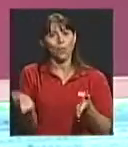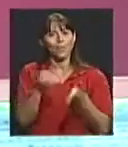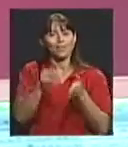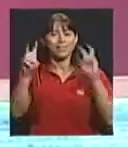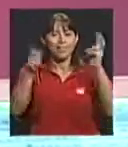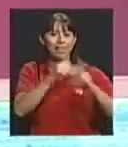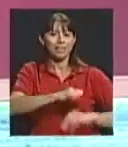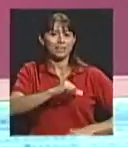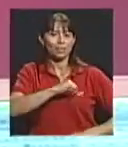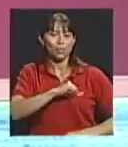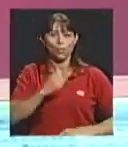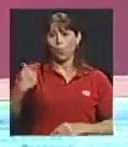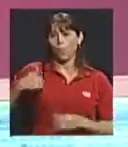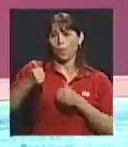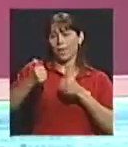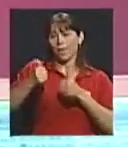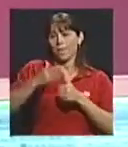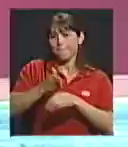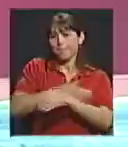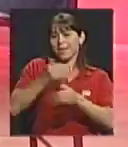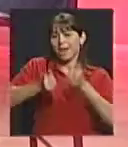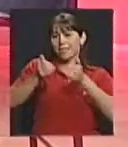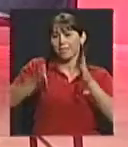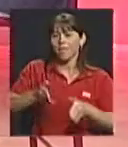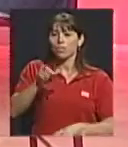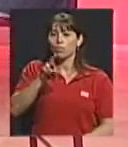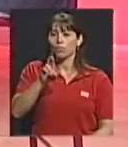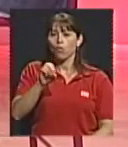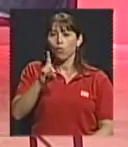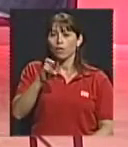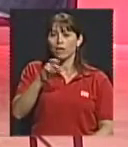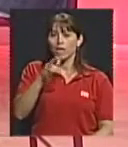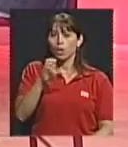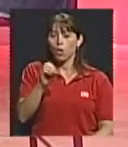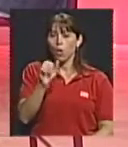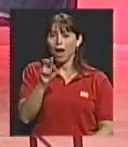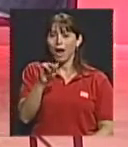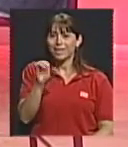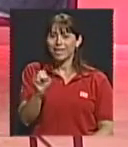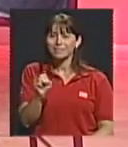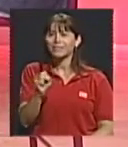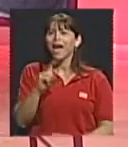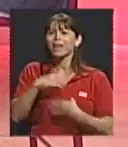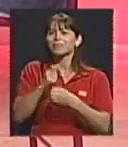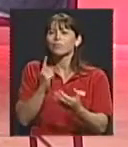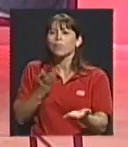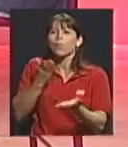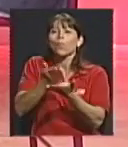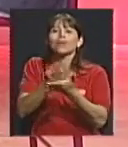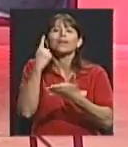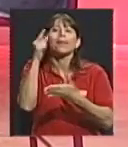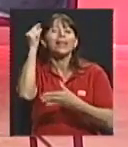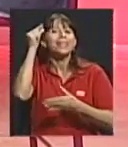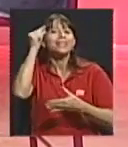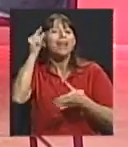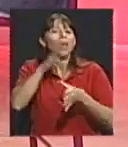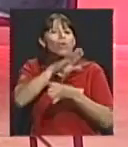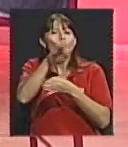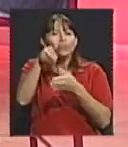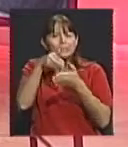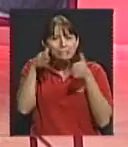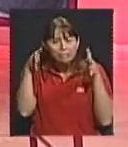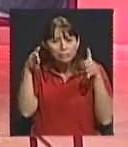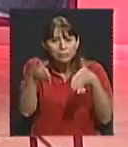Rodrigo Arias hace una propuesta para centralizar más al Estado cuando el discurso académico y